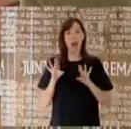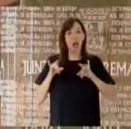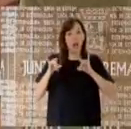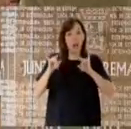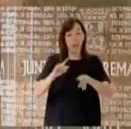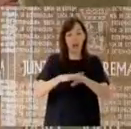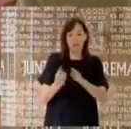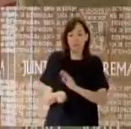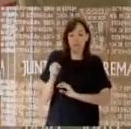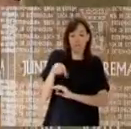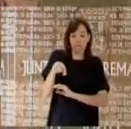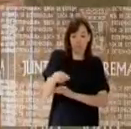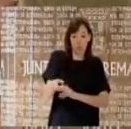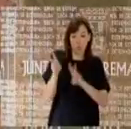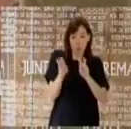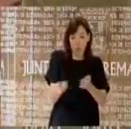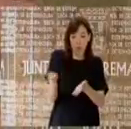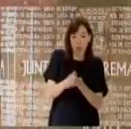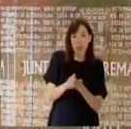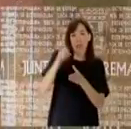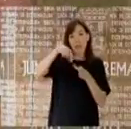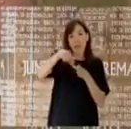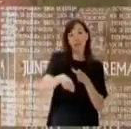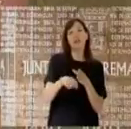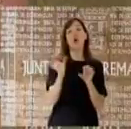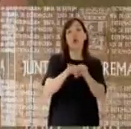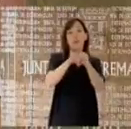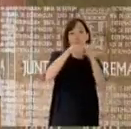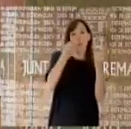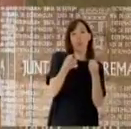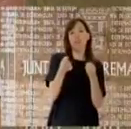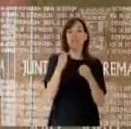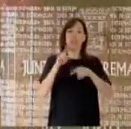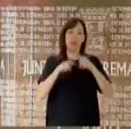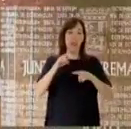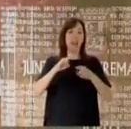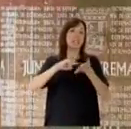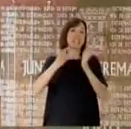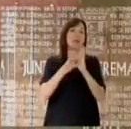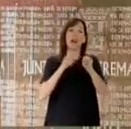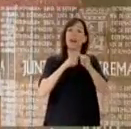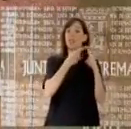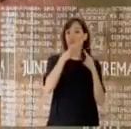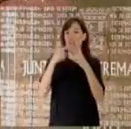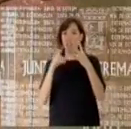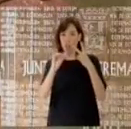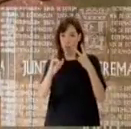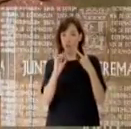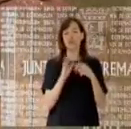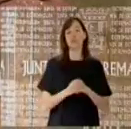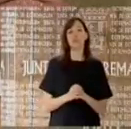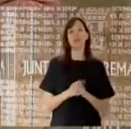nueva plantación, las plantaciones, el injerto de olivo mediante el sistema de yema o de púa. En definitiva, acompañar a